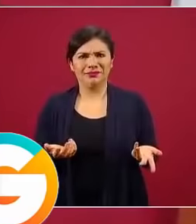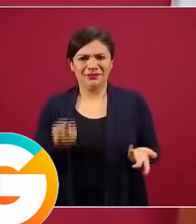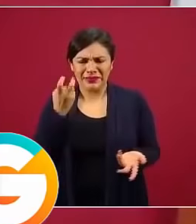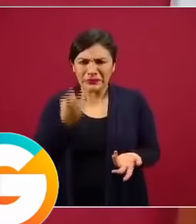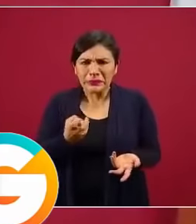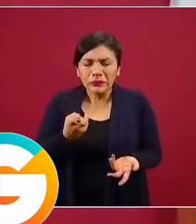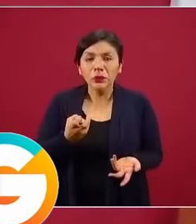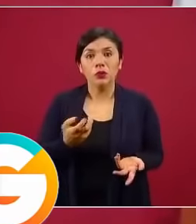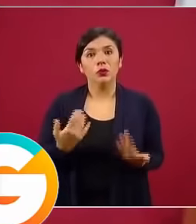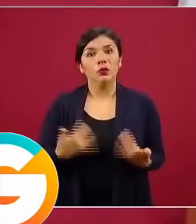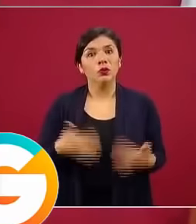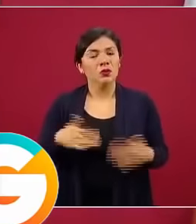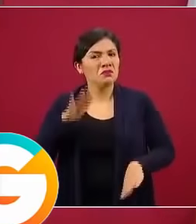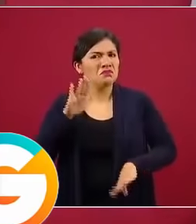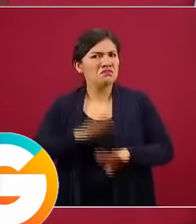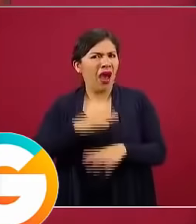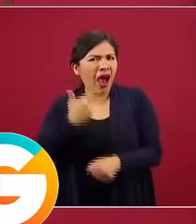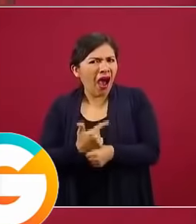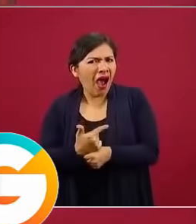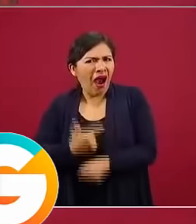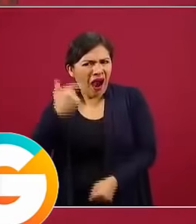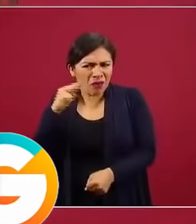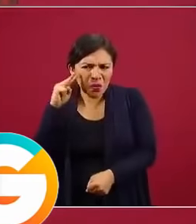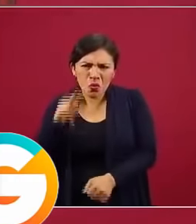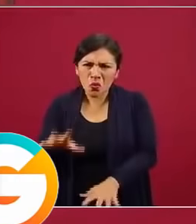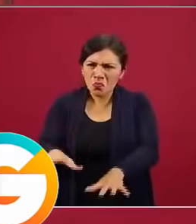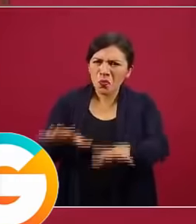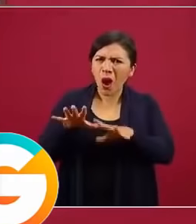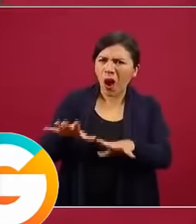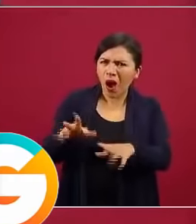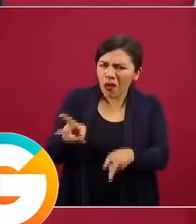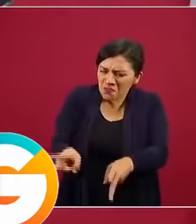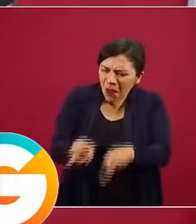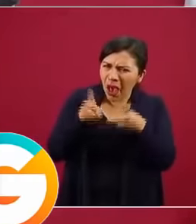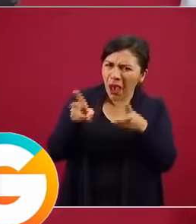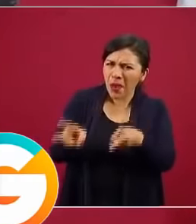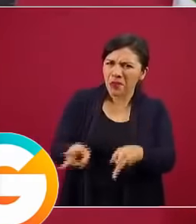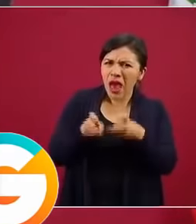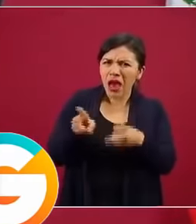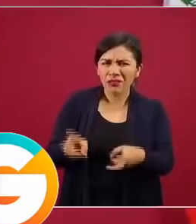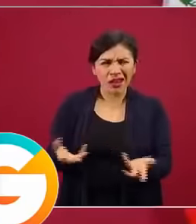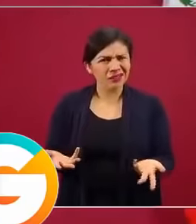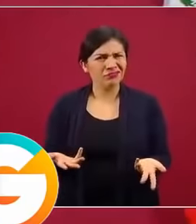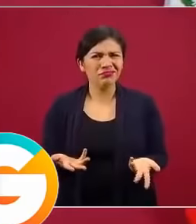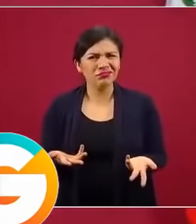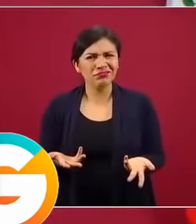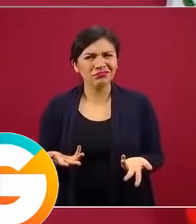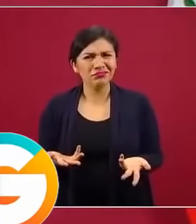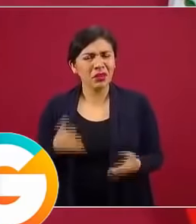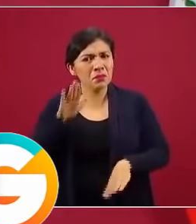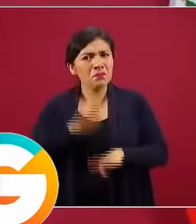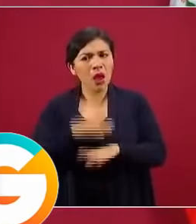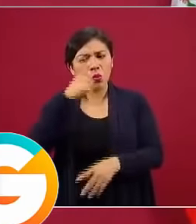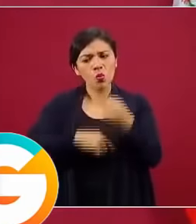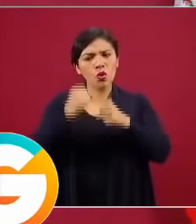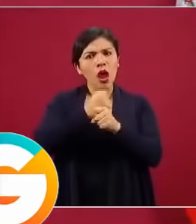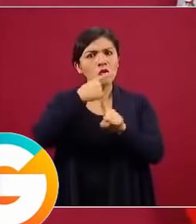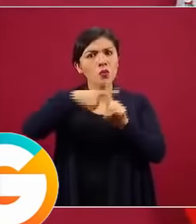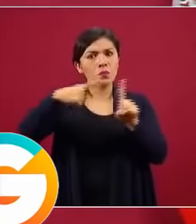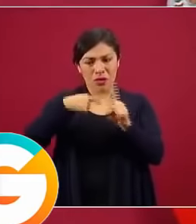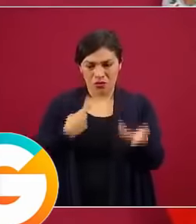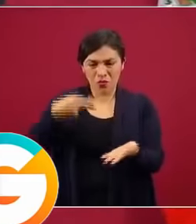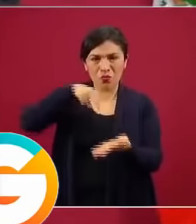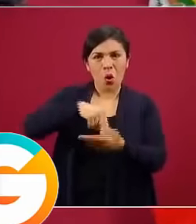realmente exagerada. Fíjense, ya llevamos más de 1 año y medio en el